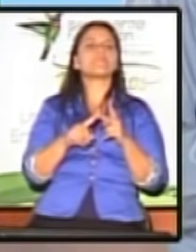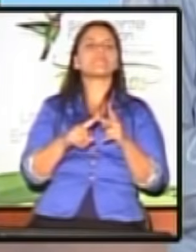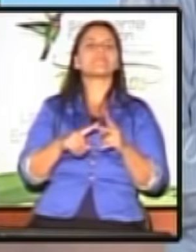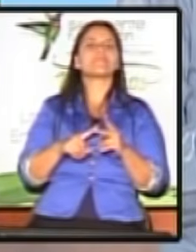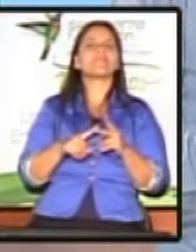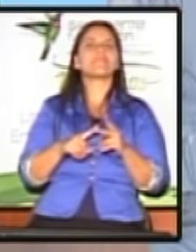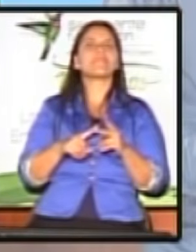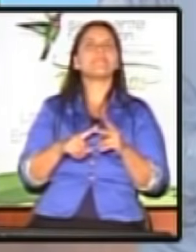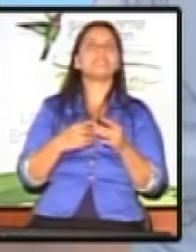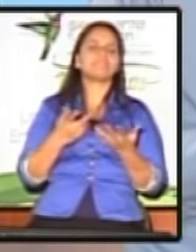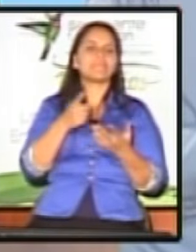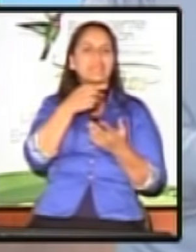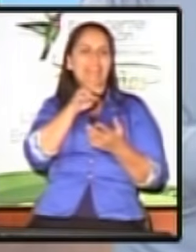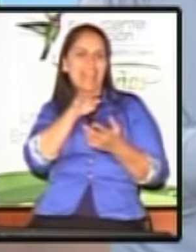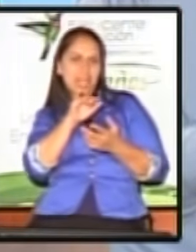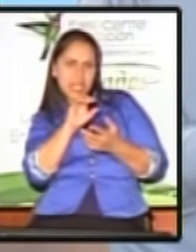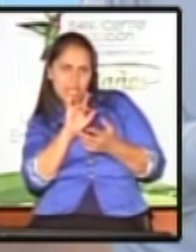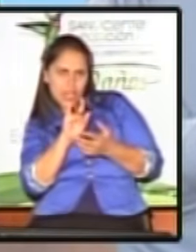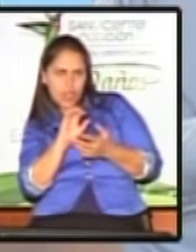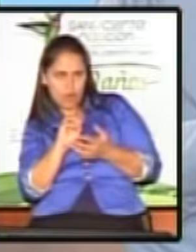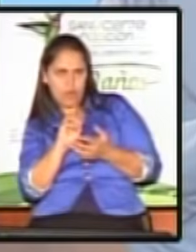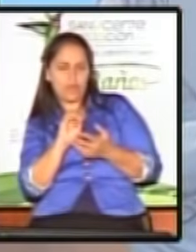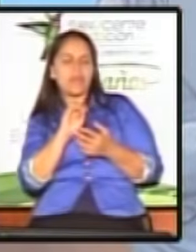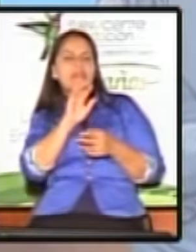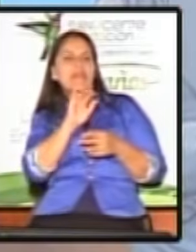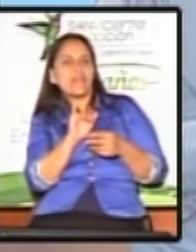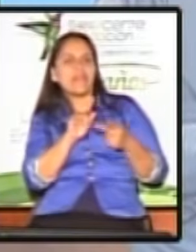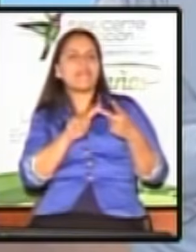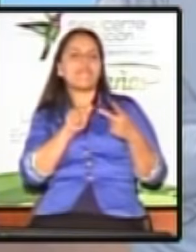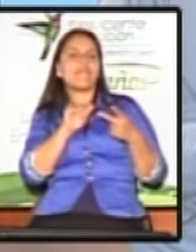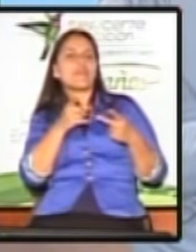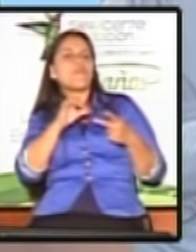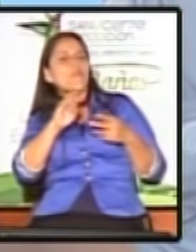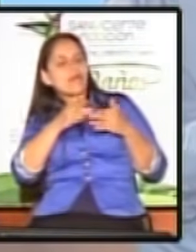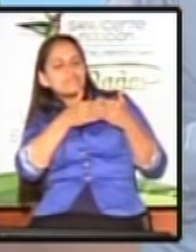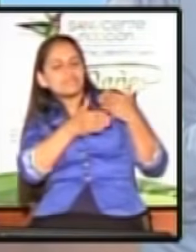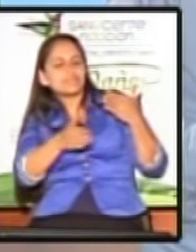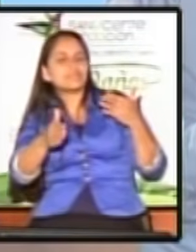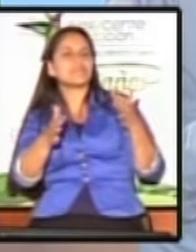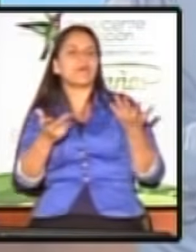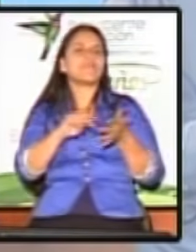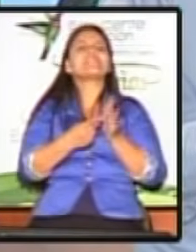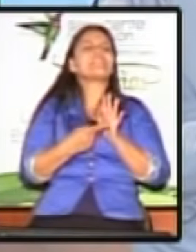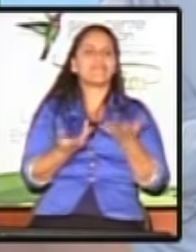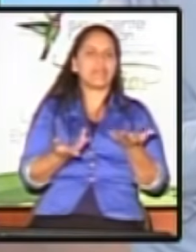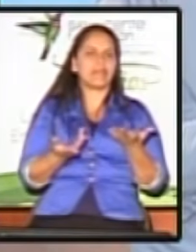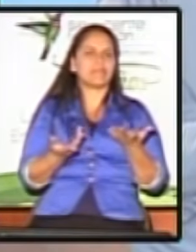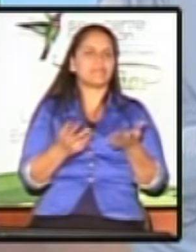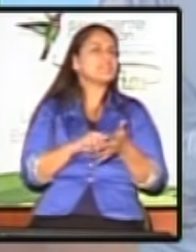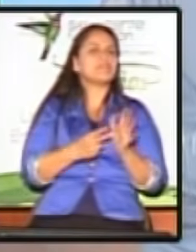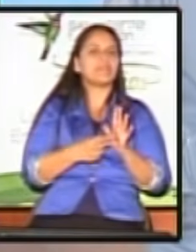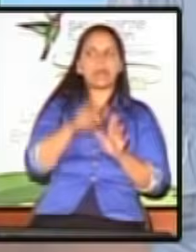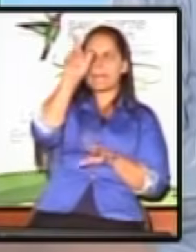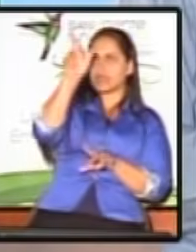sepultura, acatarlo, en el sentido de que como es fulano, así ha de ser hasta la